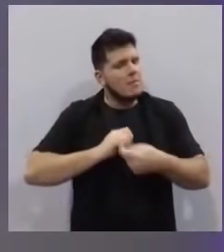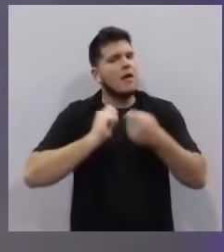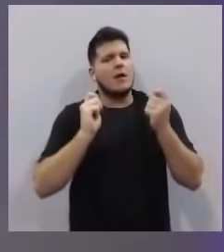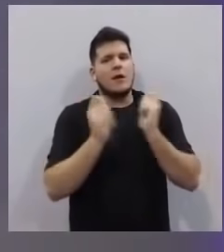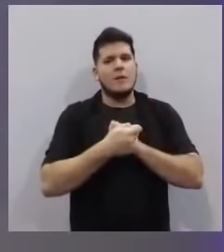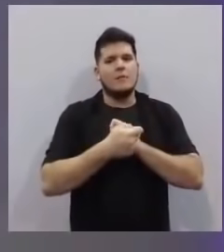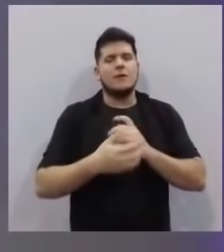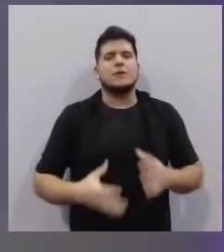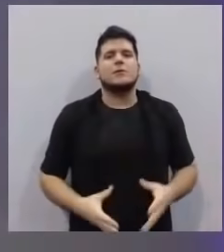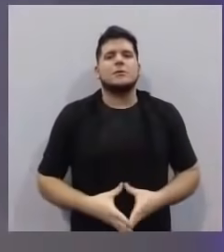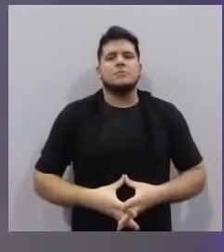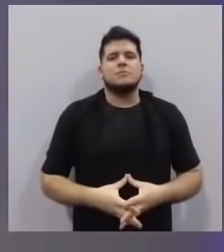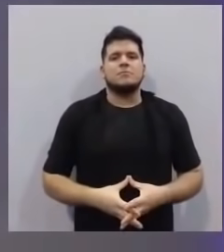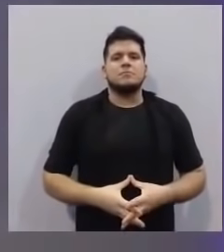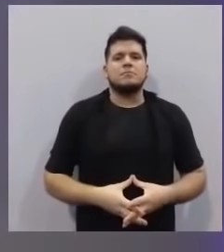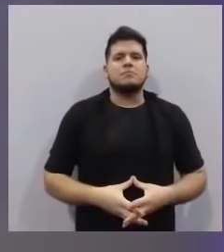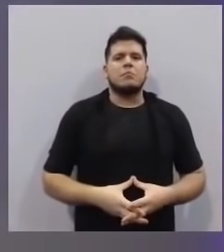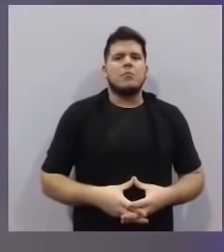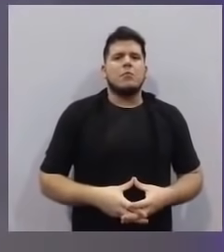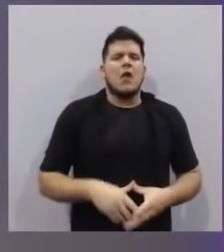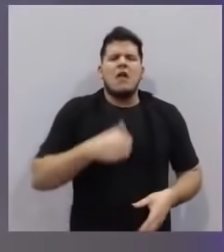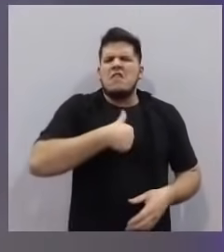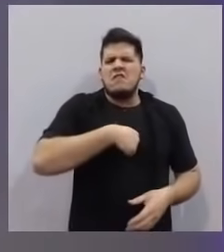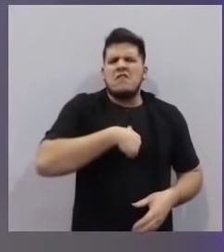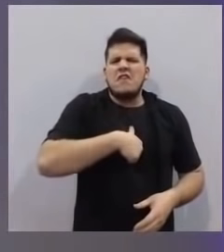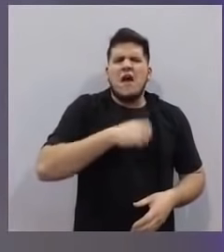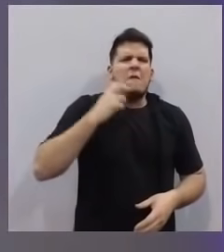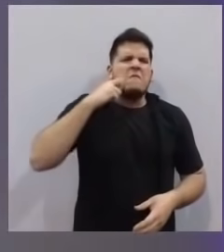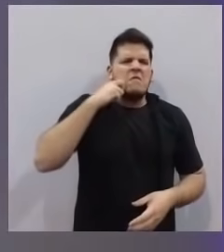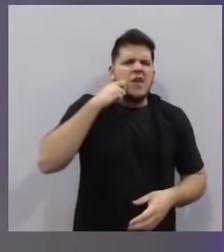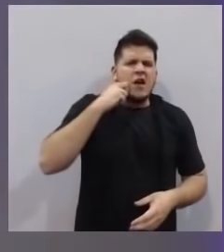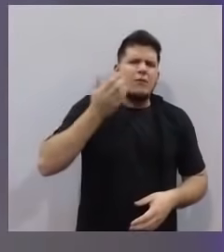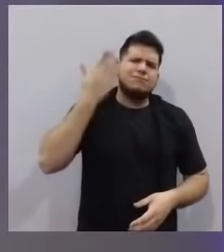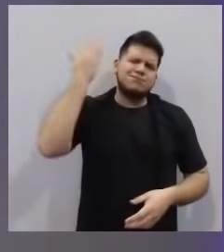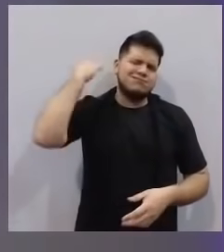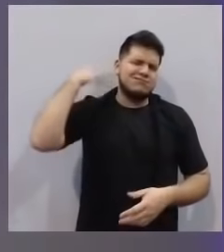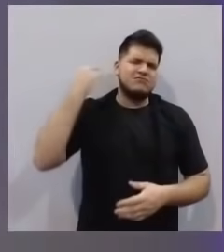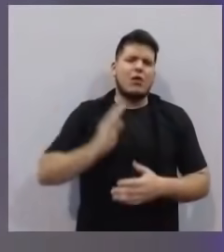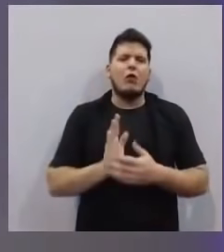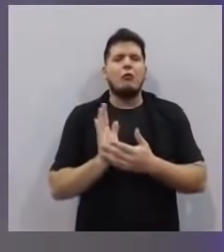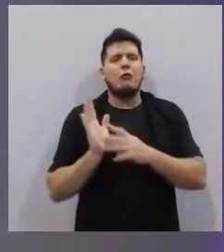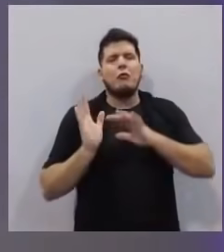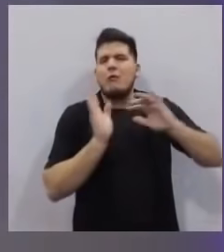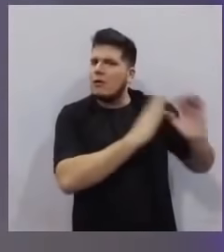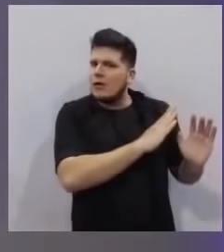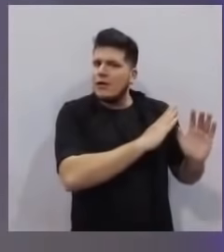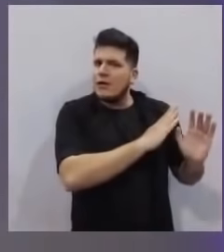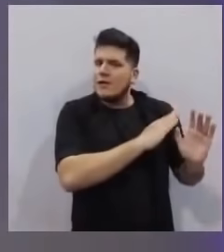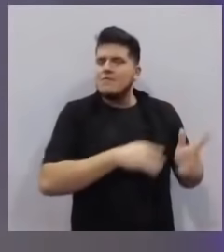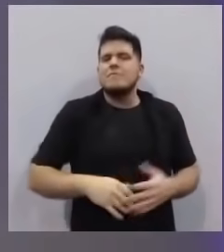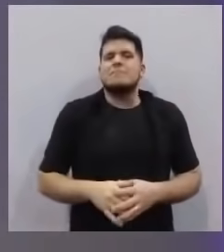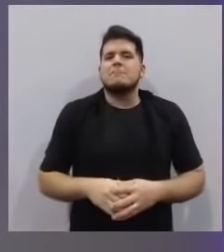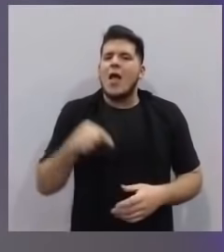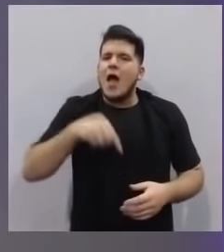que dice la biblia que es la garantía y esa garantía no se vence y esa garantía de segura vamos a dar